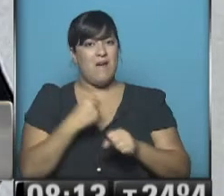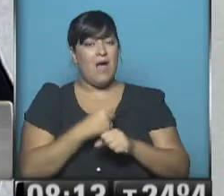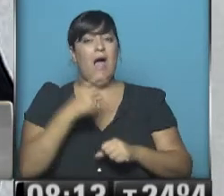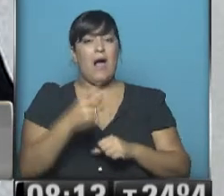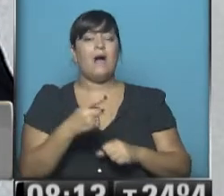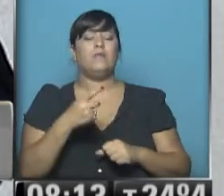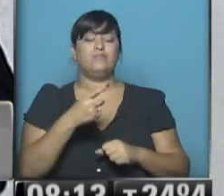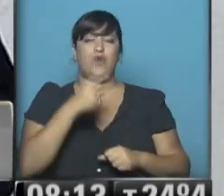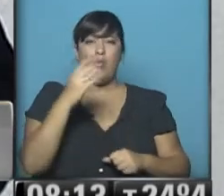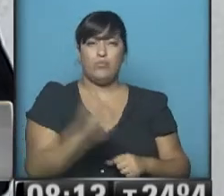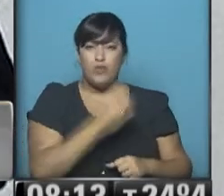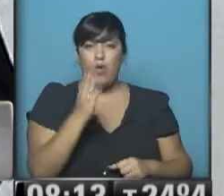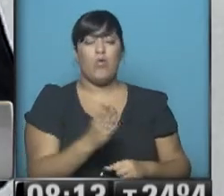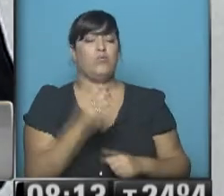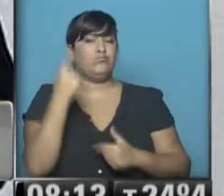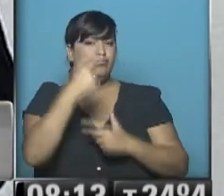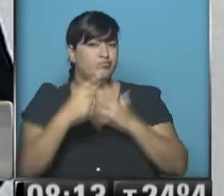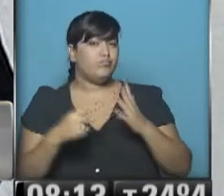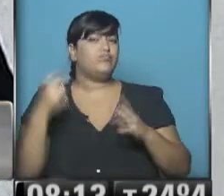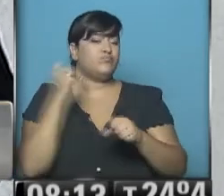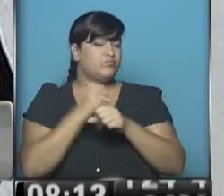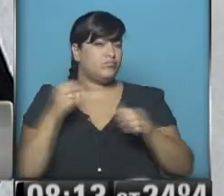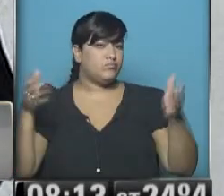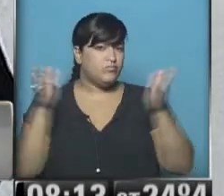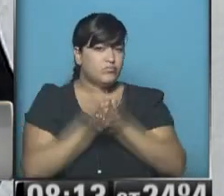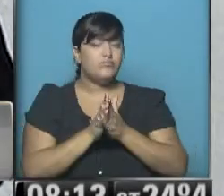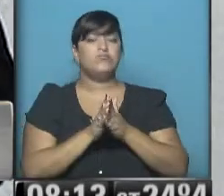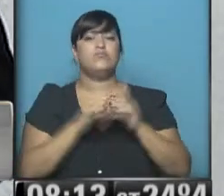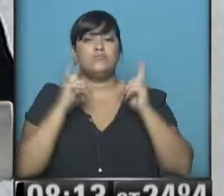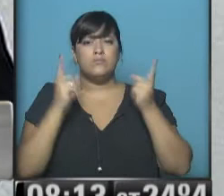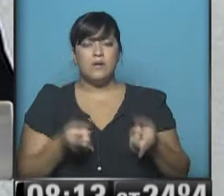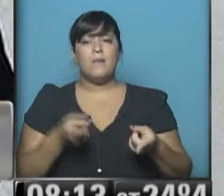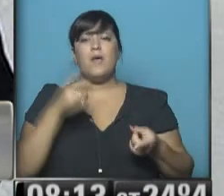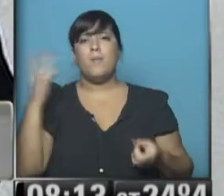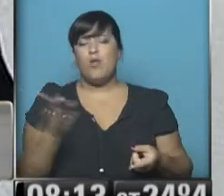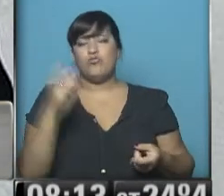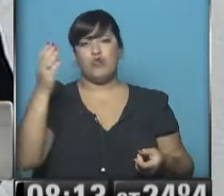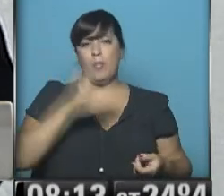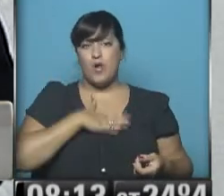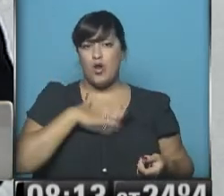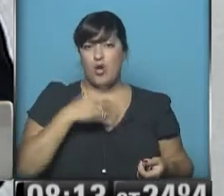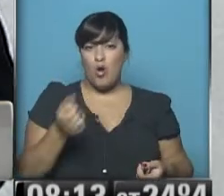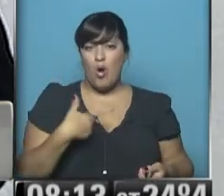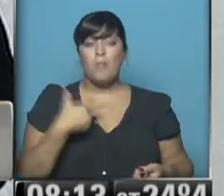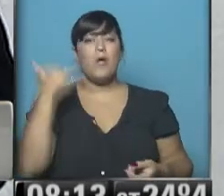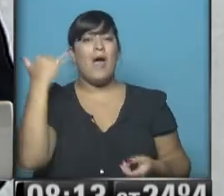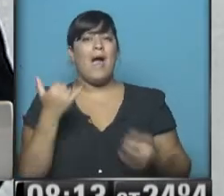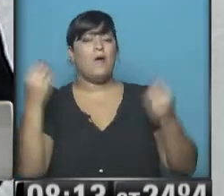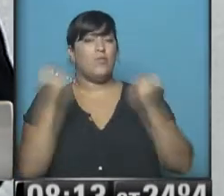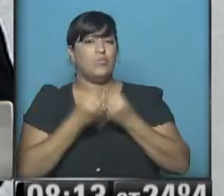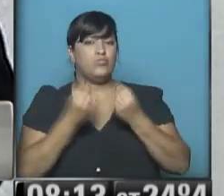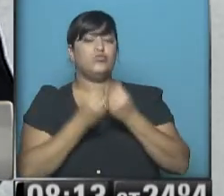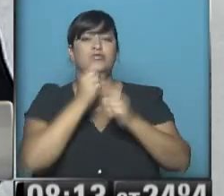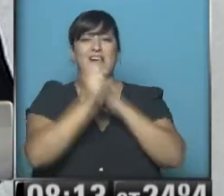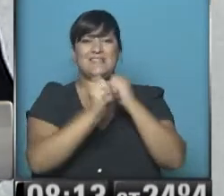matriz insumo producto tanto para incrementar los volúmenes de producción propia es decir hay muchas empresas